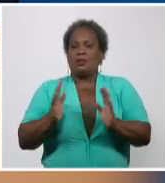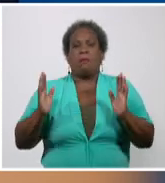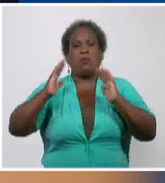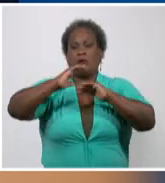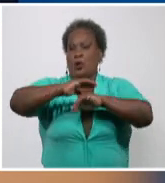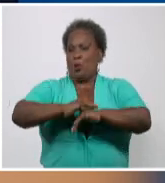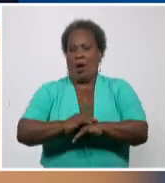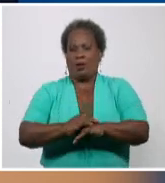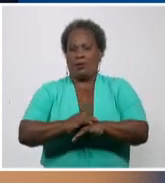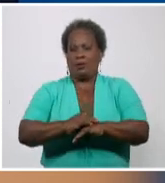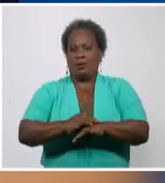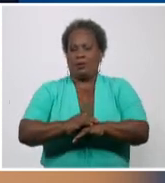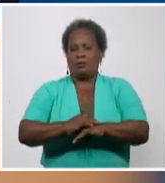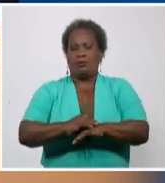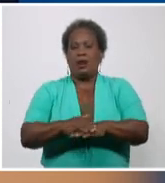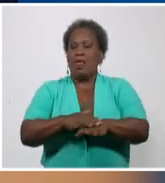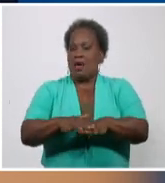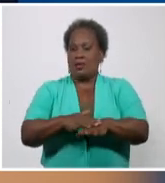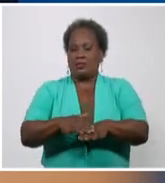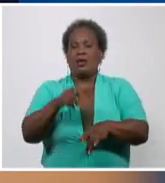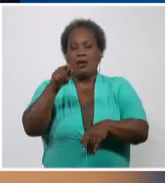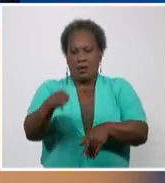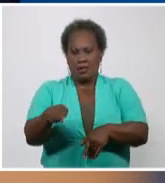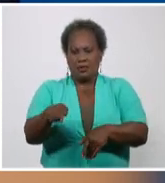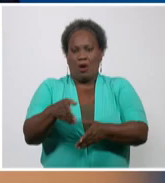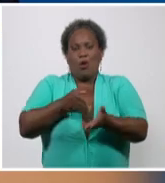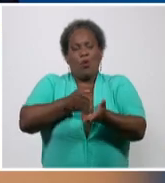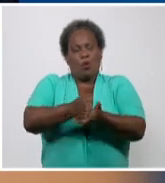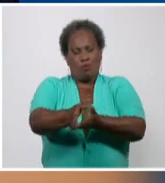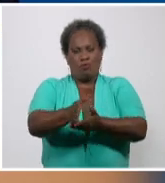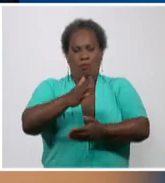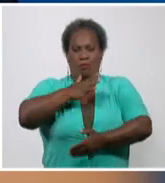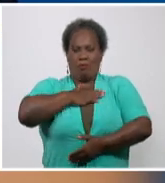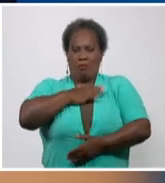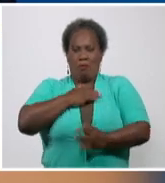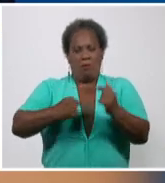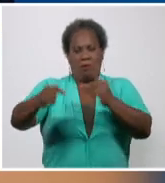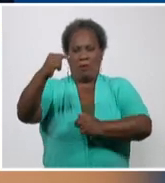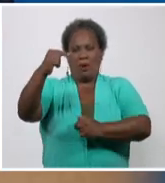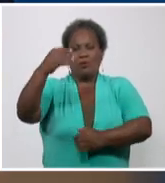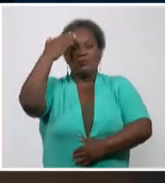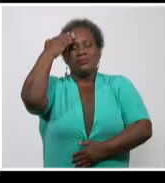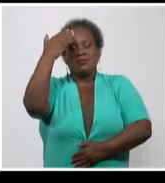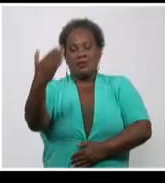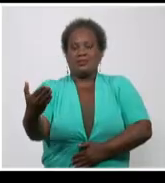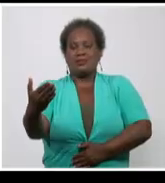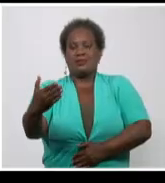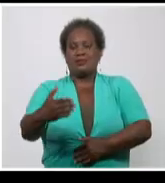razas". Esa seguirá siendo nuestra premisa. Muchas gracias.